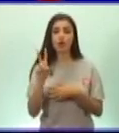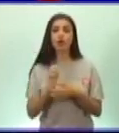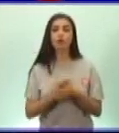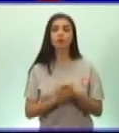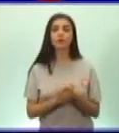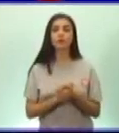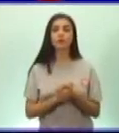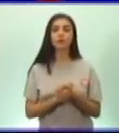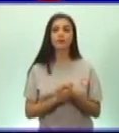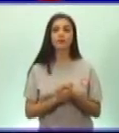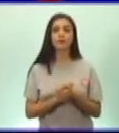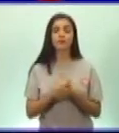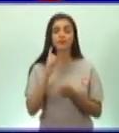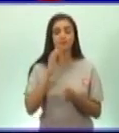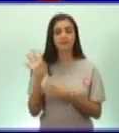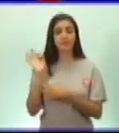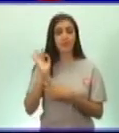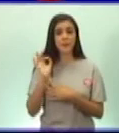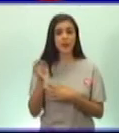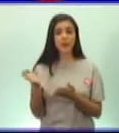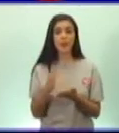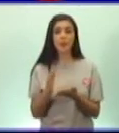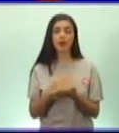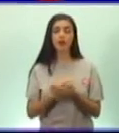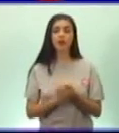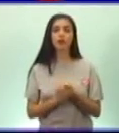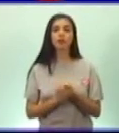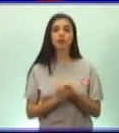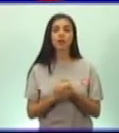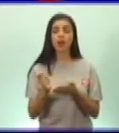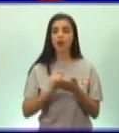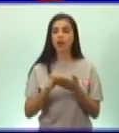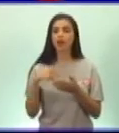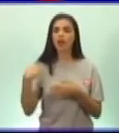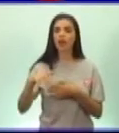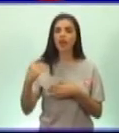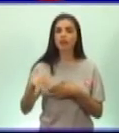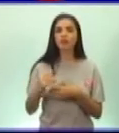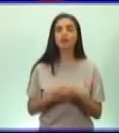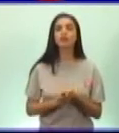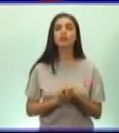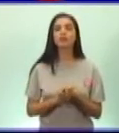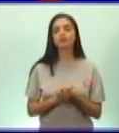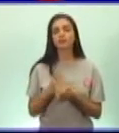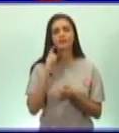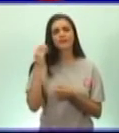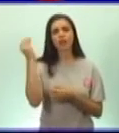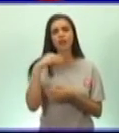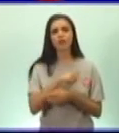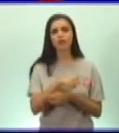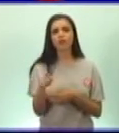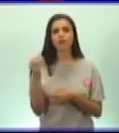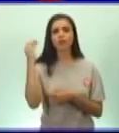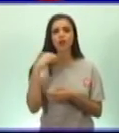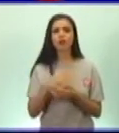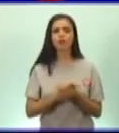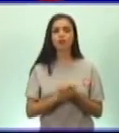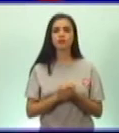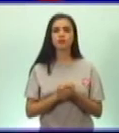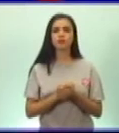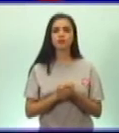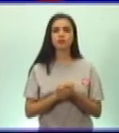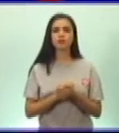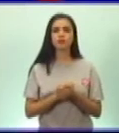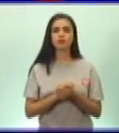146 y la actividad de las escuelas del programa actual y las del perfeccionamiento, la